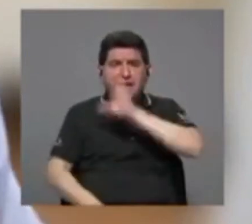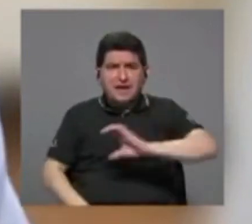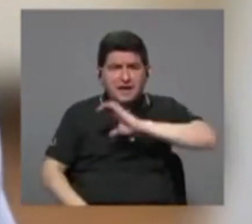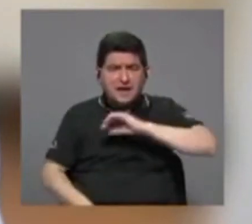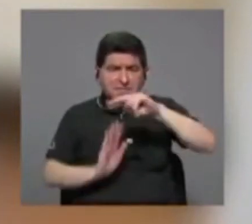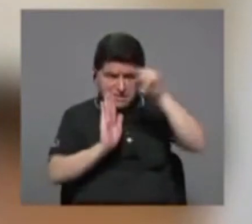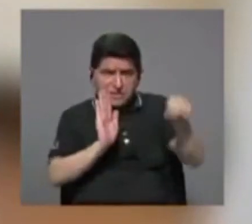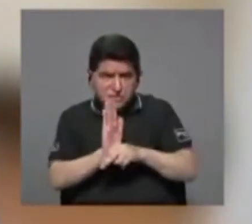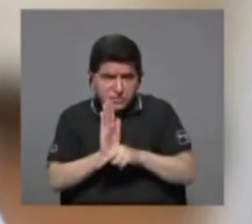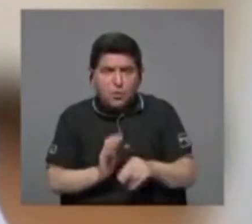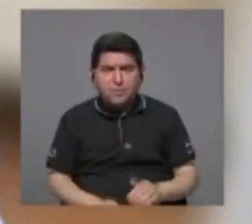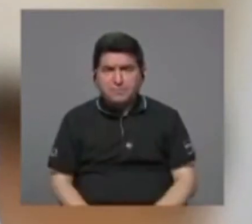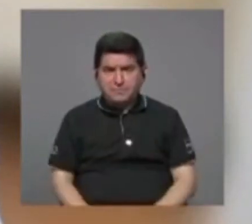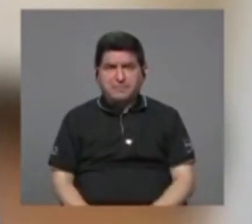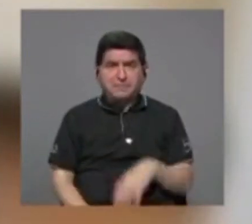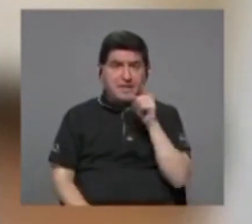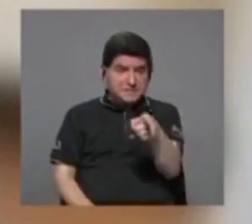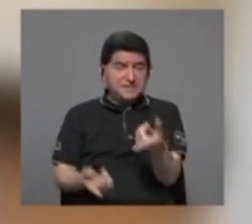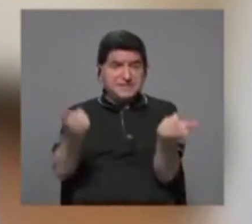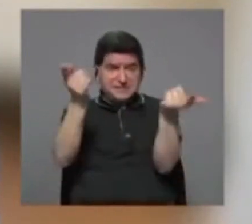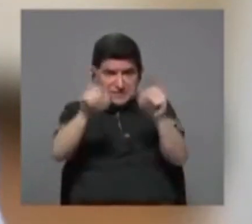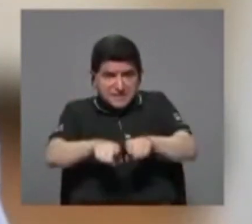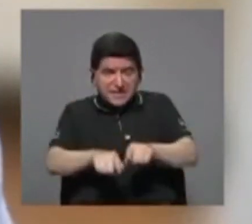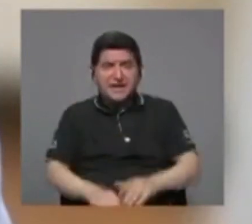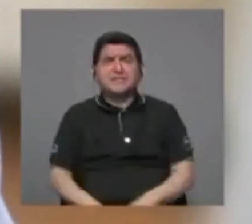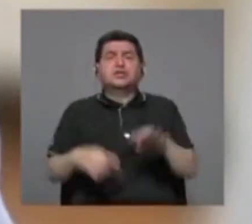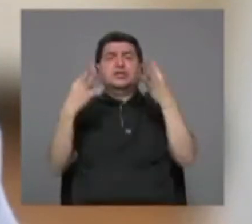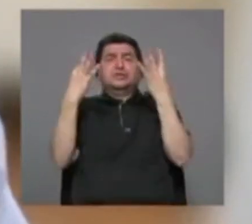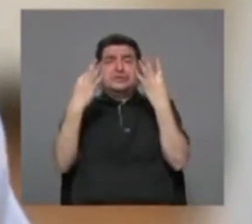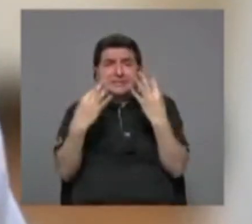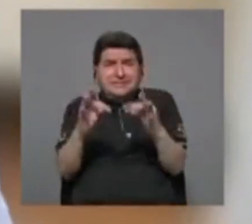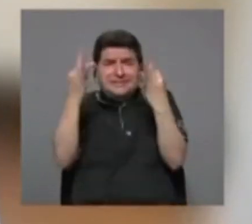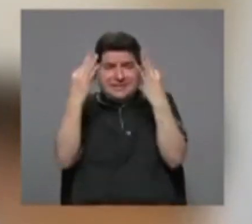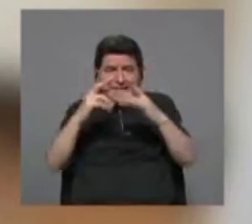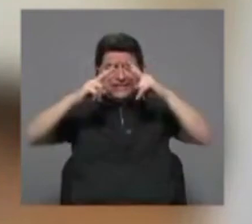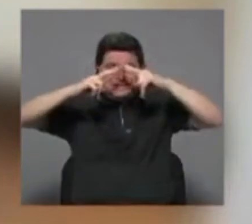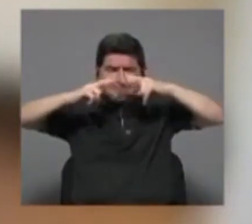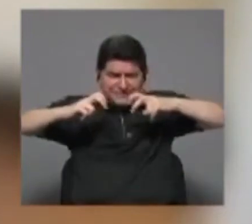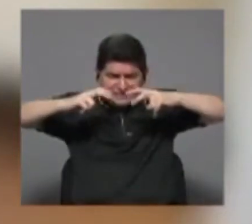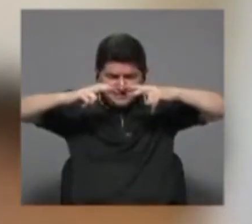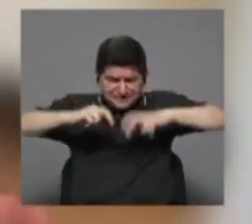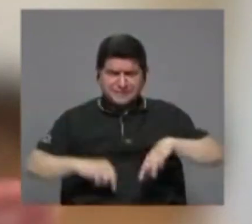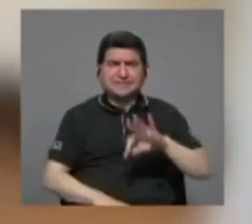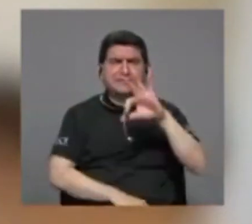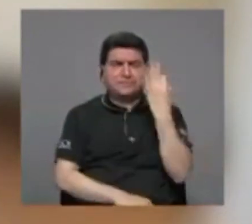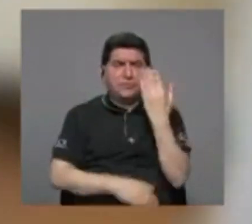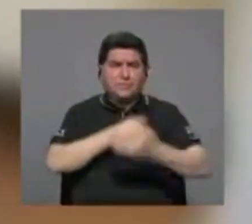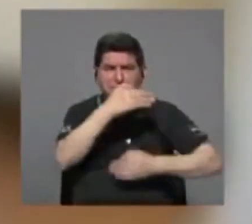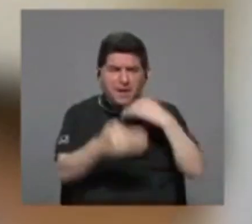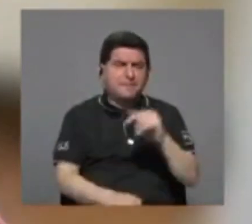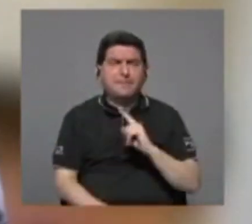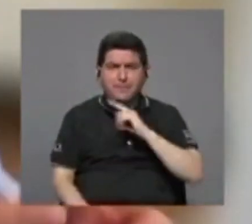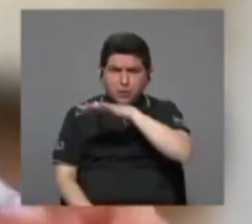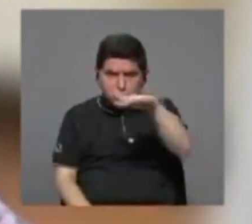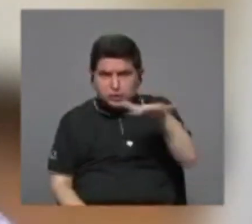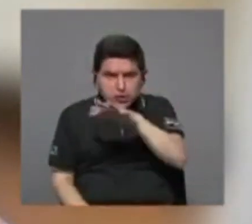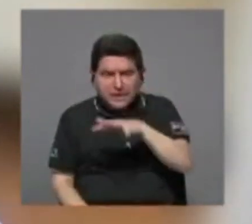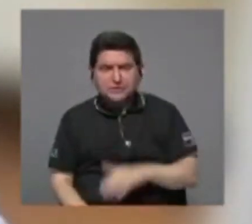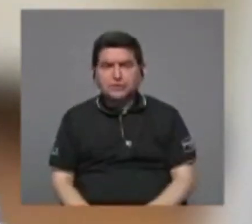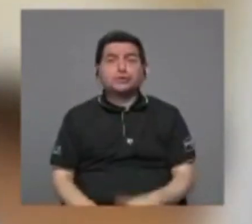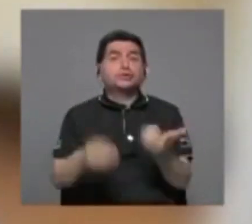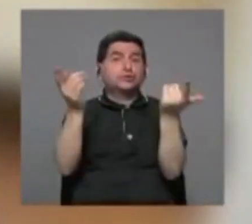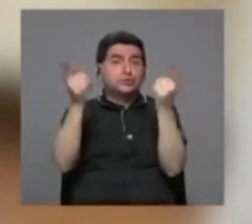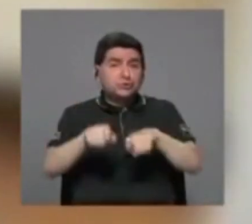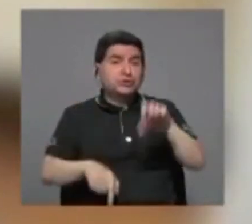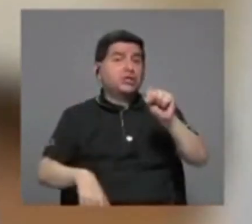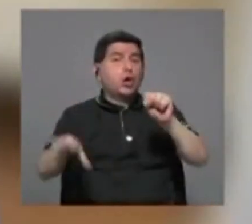los cuales se procura analizar en qué medida los procesos reales están ocurriendo